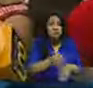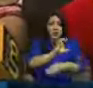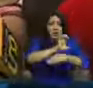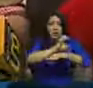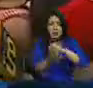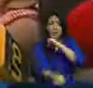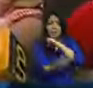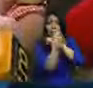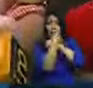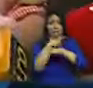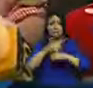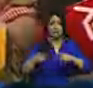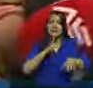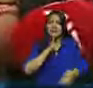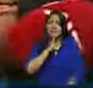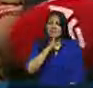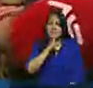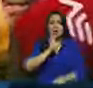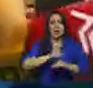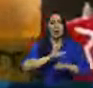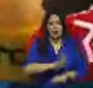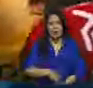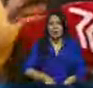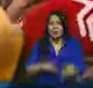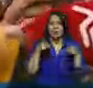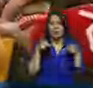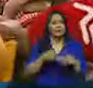dejar. Siempre ha sido así en mi vida.